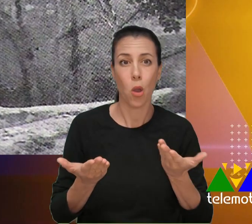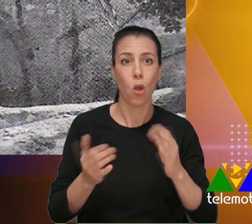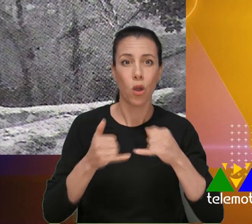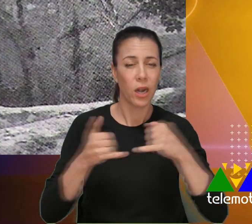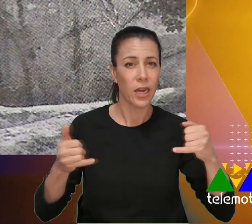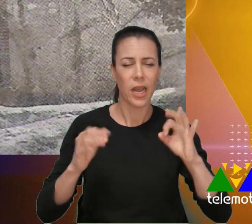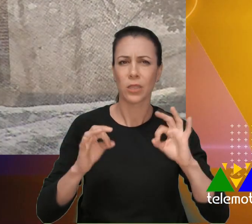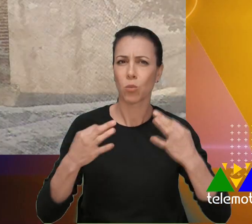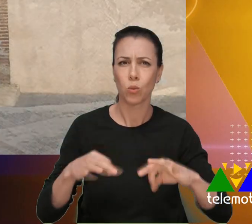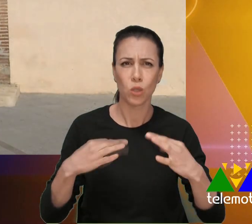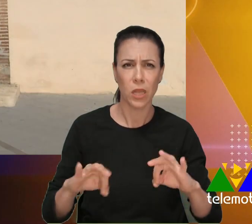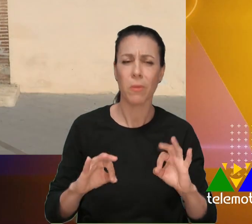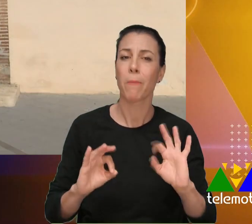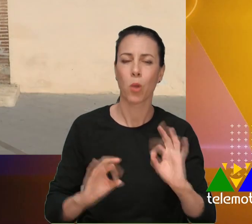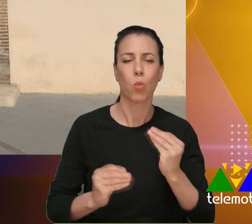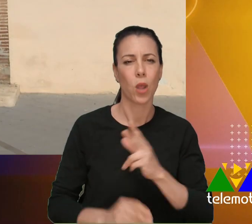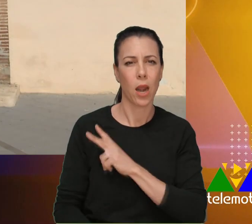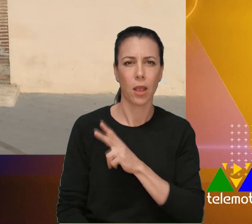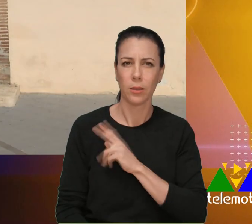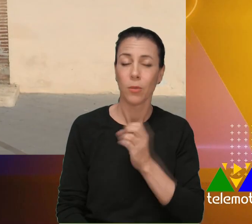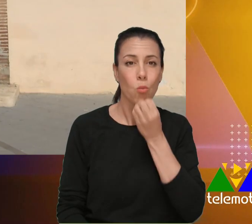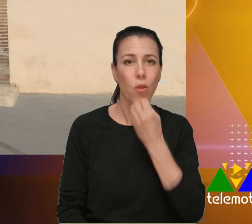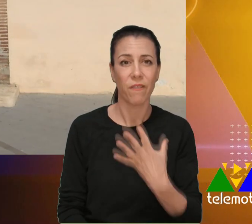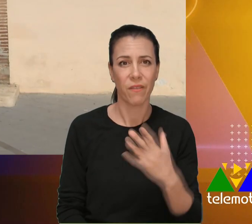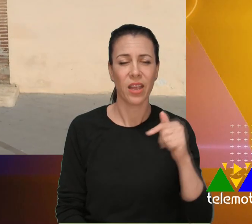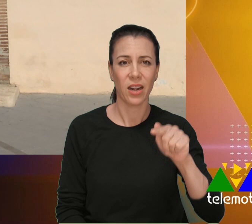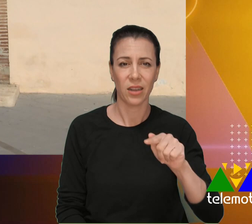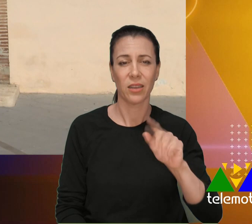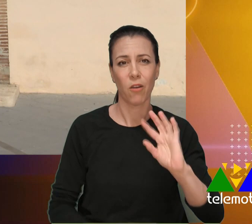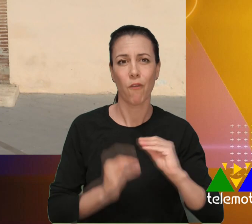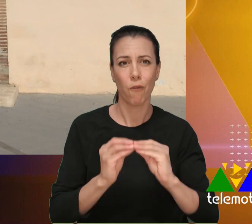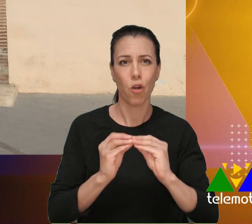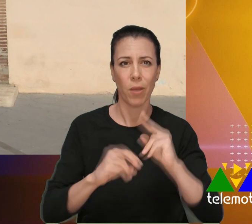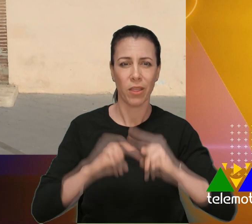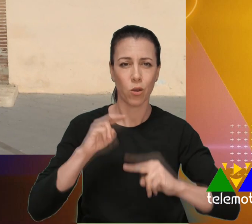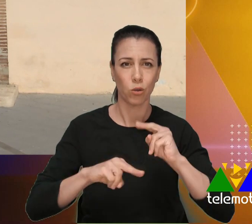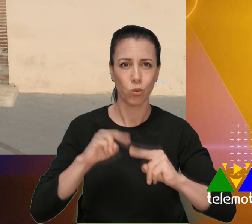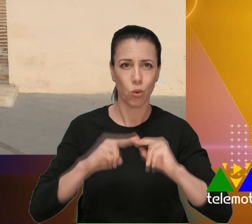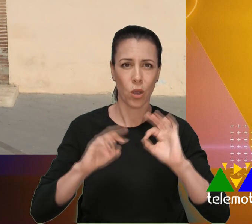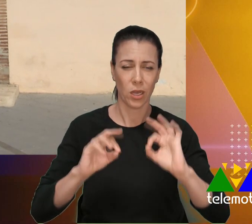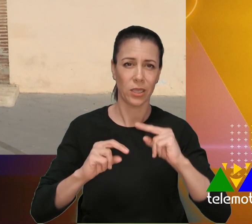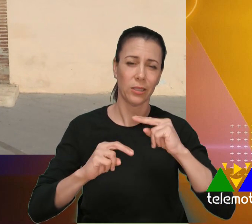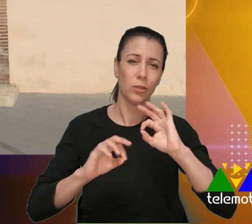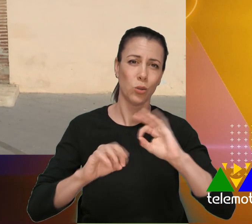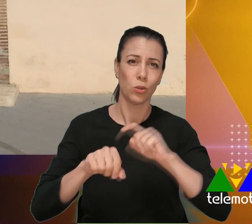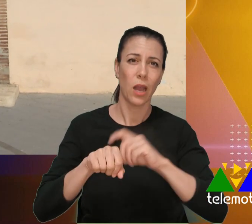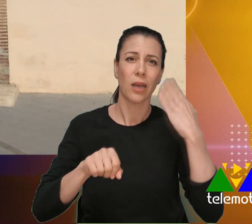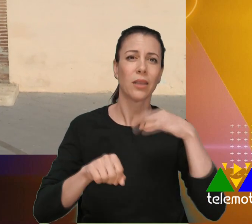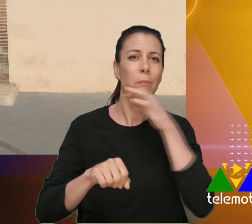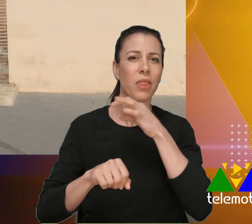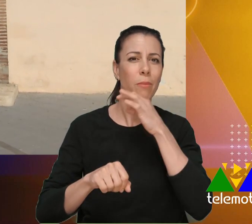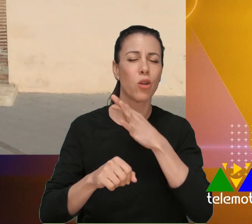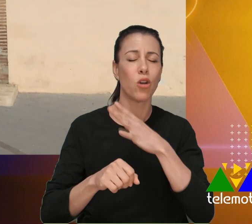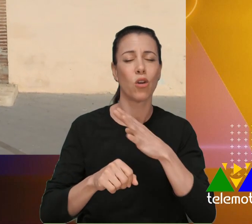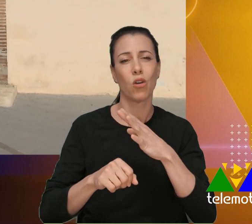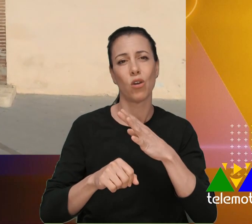líneas son muy simples, muy austeras, pero muy elegantes. Queda muy bien esta forma de construir de la arquitectura mudéjar de principios del